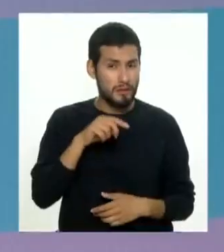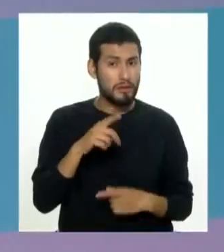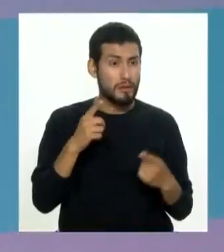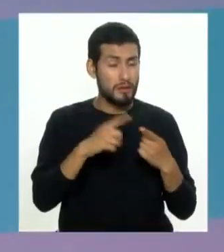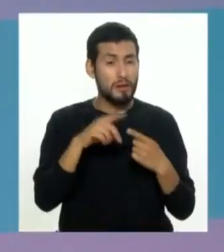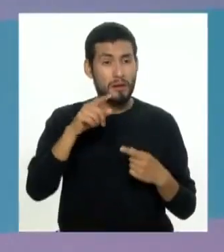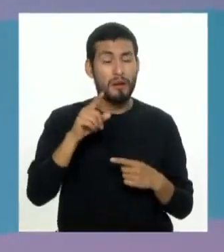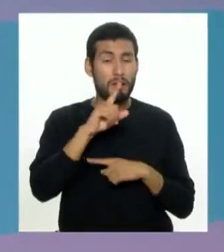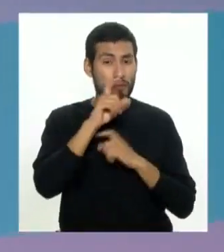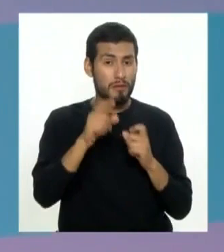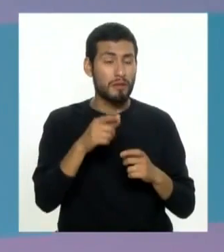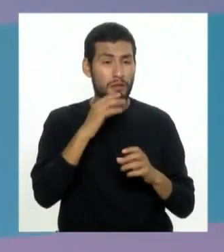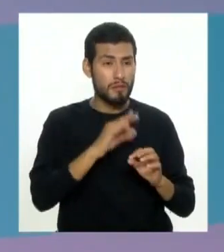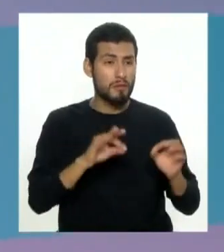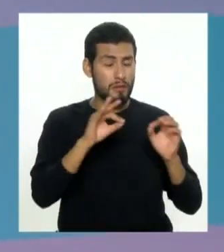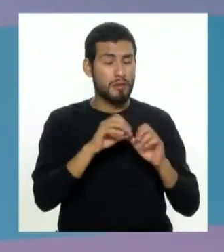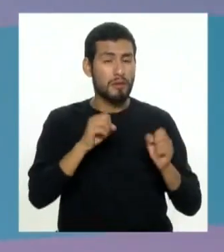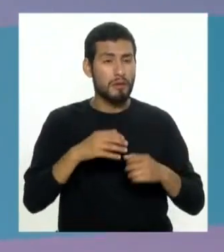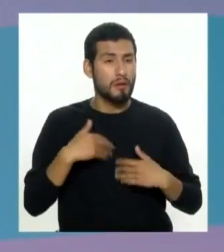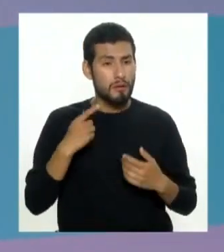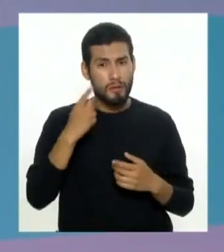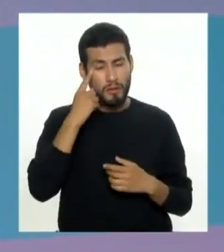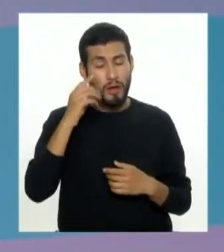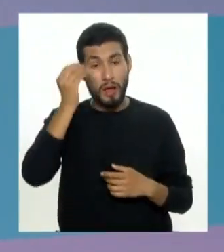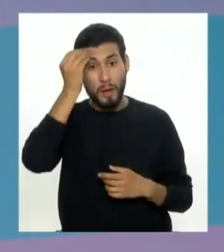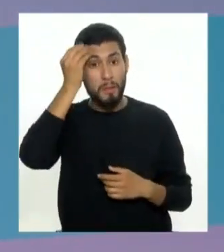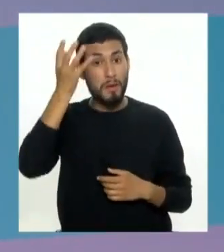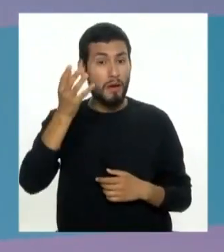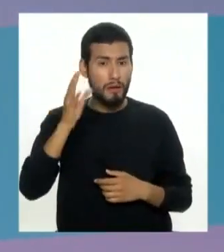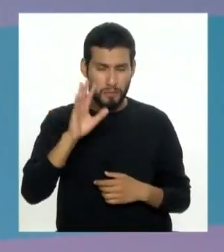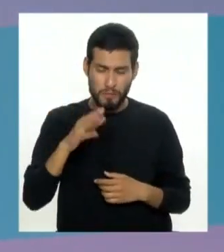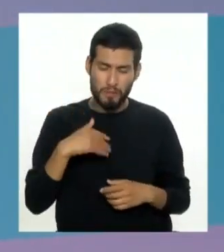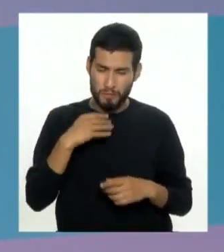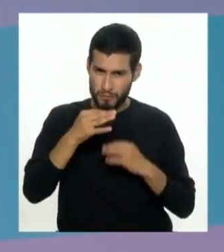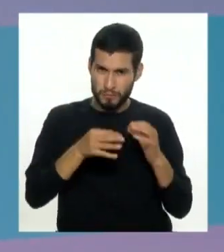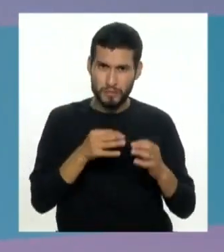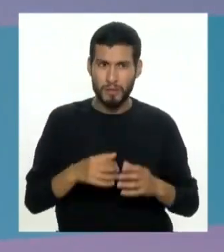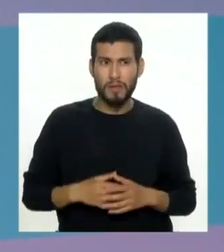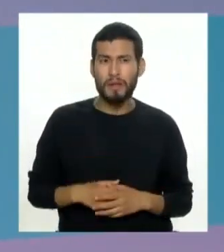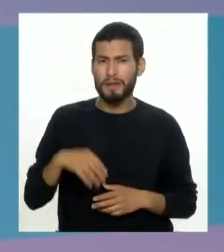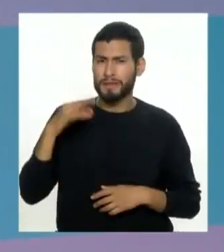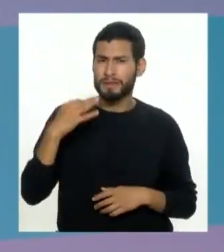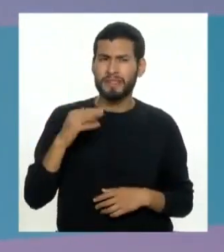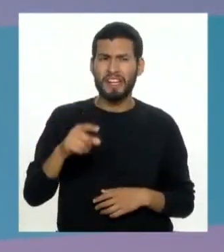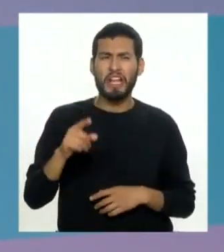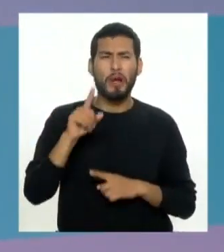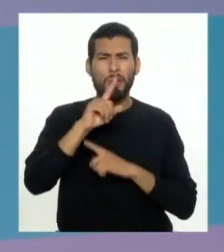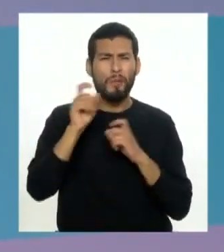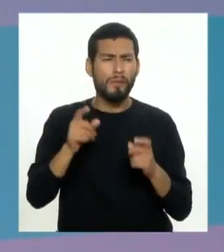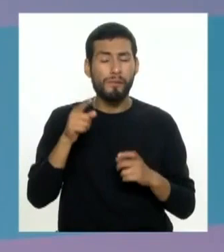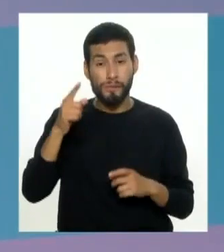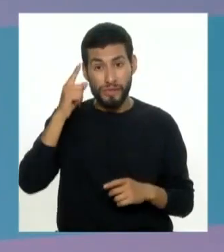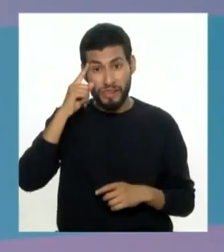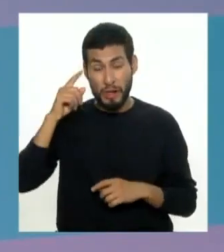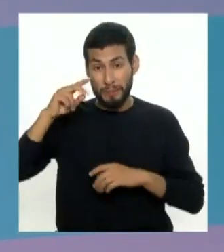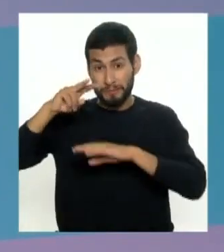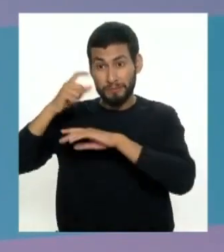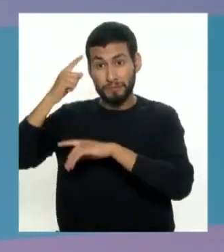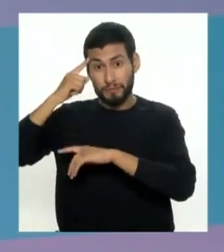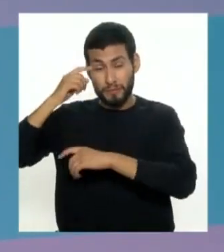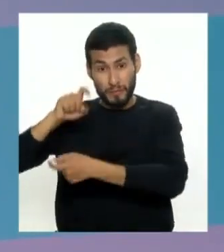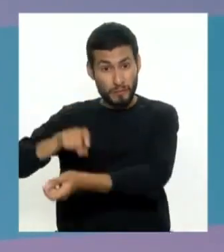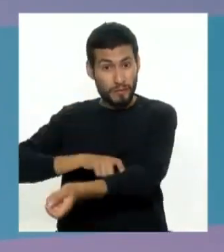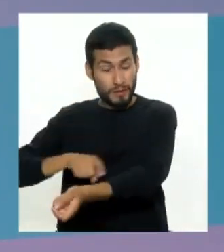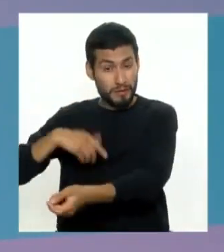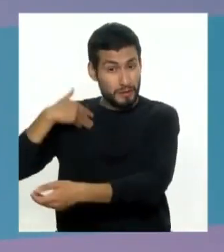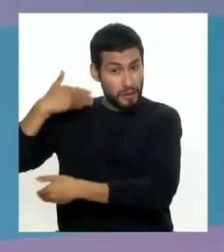pregunta de Martín es importante porque me ayuda a romper un mito, ¿no? Siempre la pregunta es, ¿la epilepsia es de predisposición